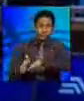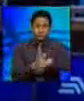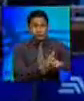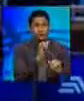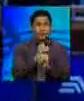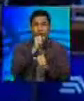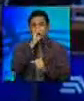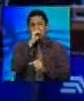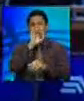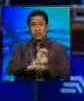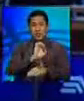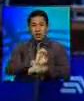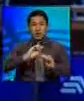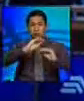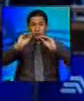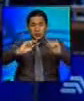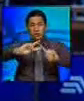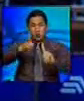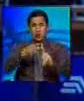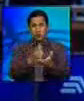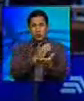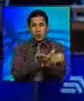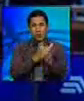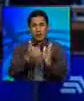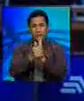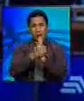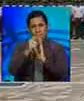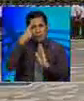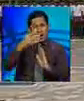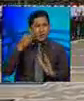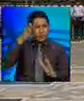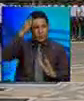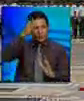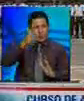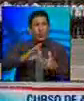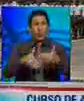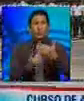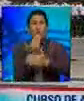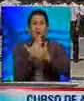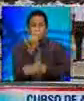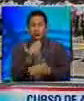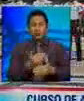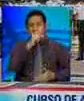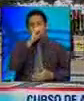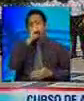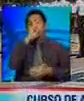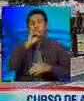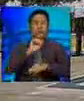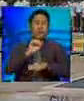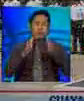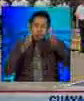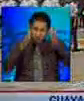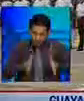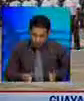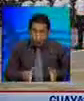Dirección de Tránsito del Ecuador inició el segundo curso de formación de agentes civiles de tránsito y esta vez para el gobierno autónomo de Ambato, uno